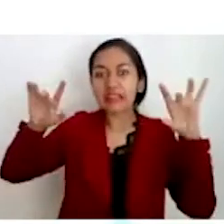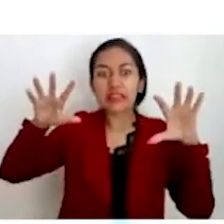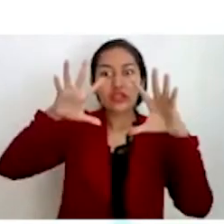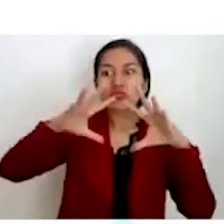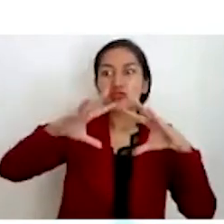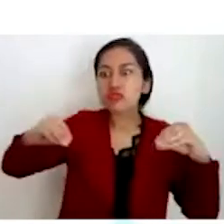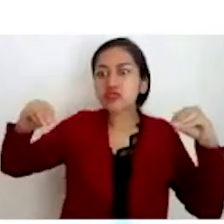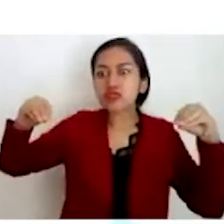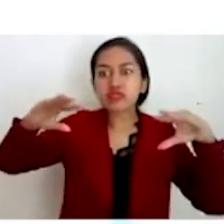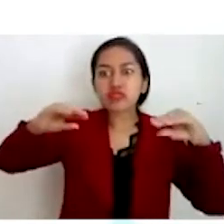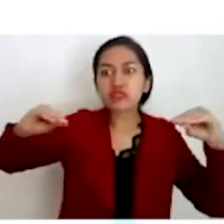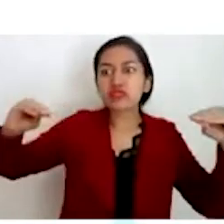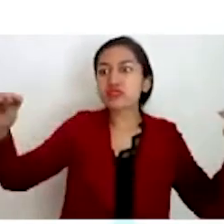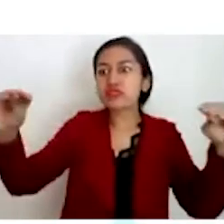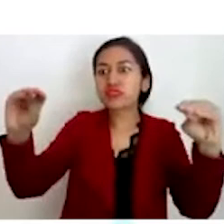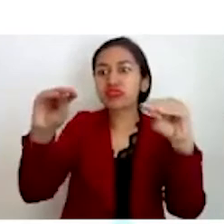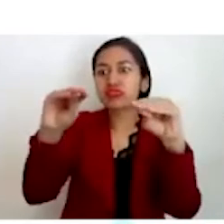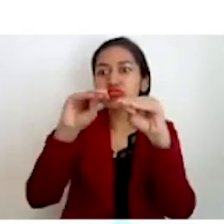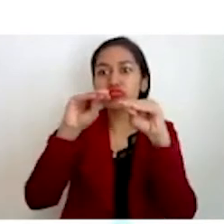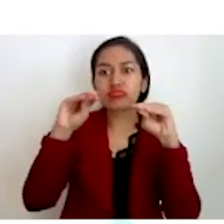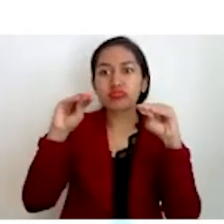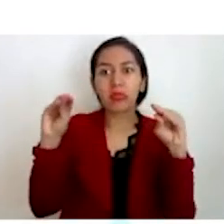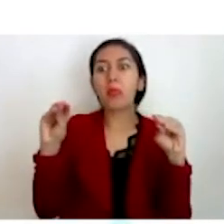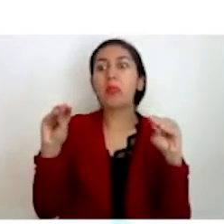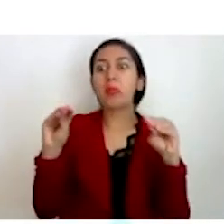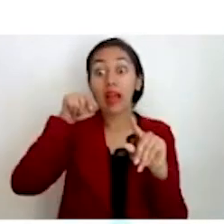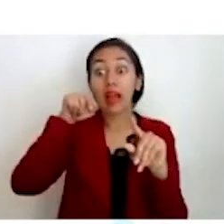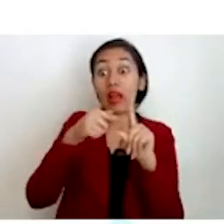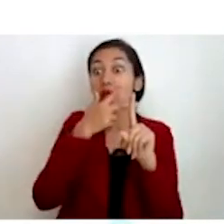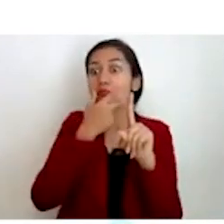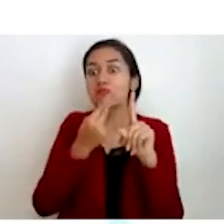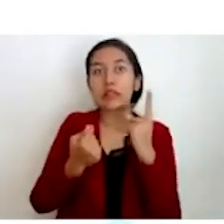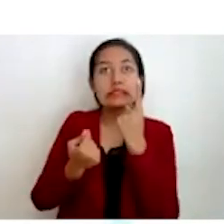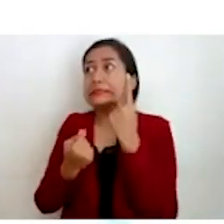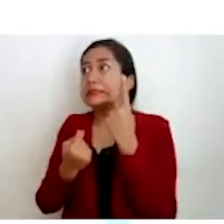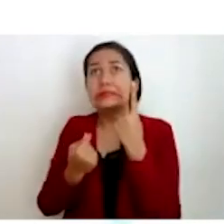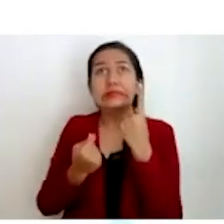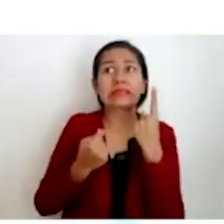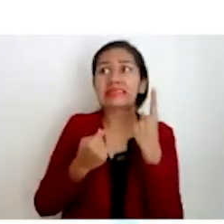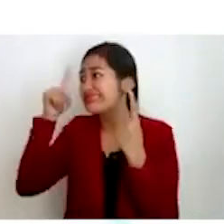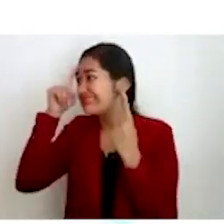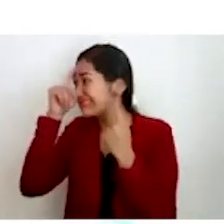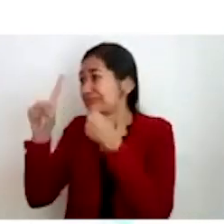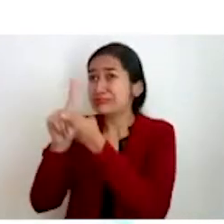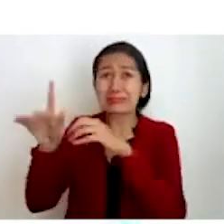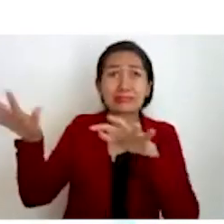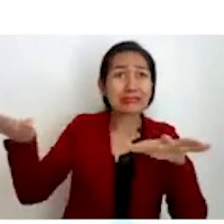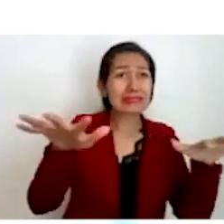presenta a este solitario sobreviviente, ¿no?, de esta guerra bacteriológica.